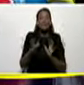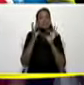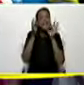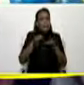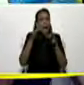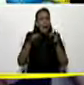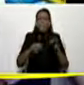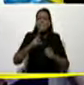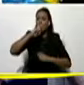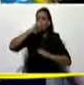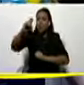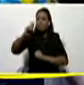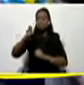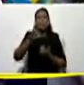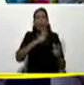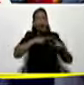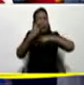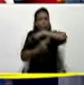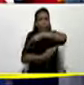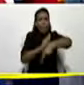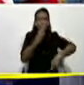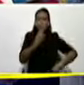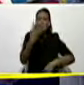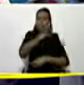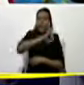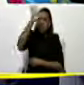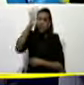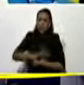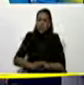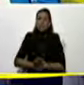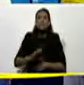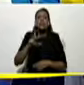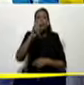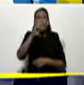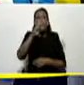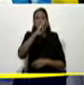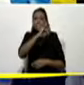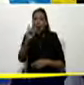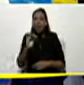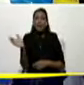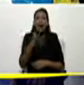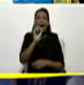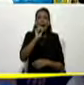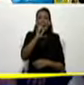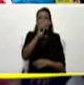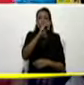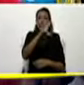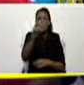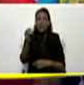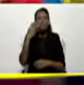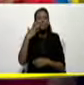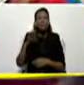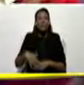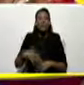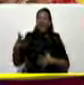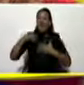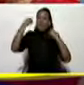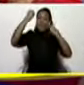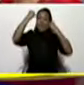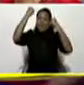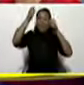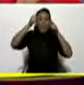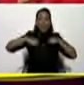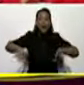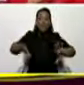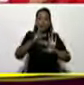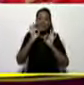Siempre Macuto le ha dado la revolución 100% igual que Paz Castillo. Aquí la revolución no pierde. Que viva la familia de Paz Castillo.